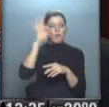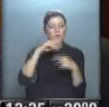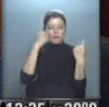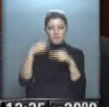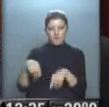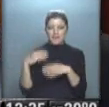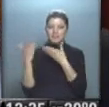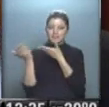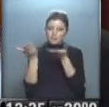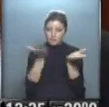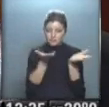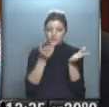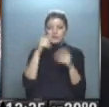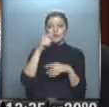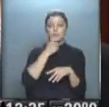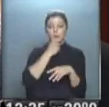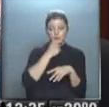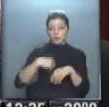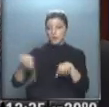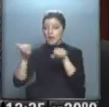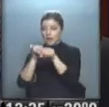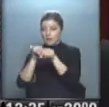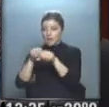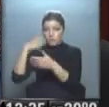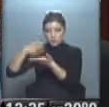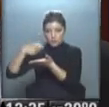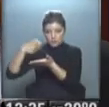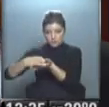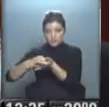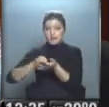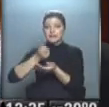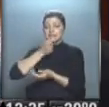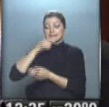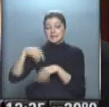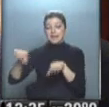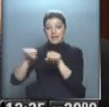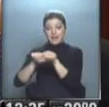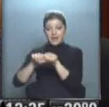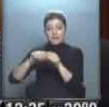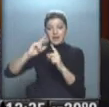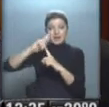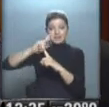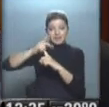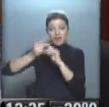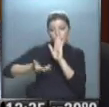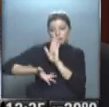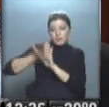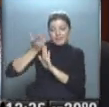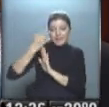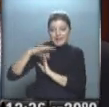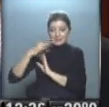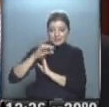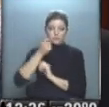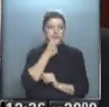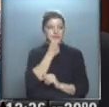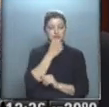por la publicidad, el cable por el abono. Para el cable es obligatorio subir la señal de la televisión abierta local. Por lo tanto, si